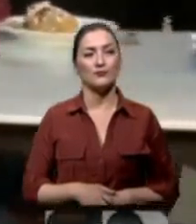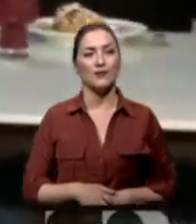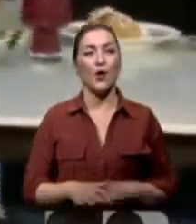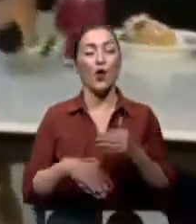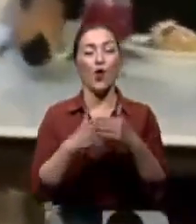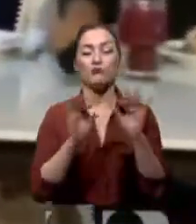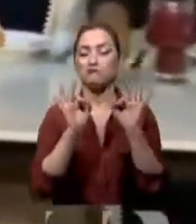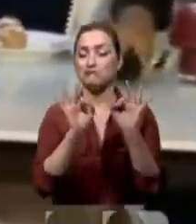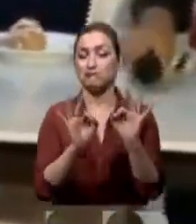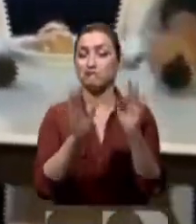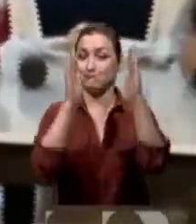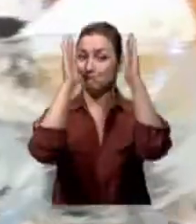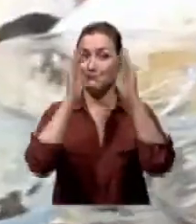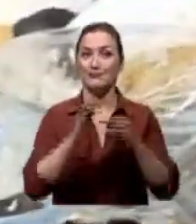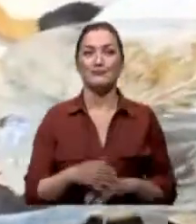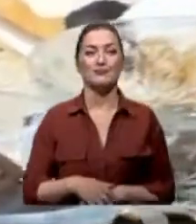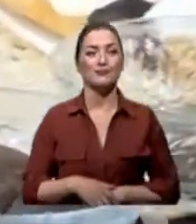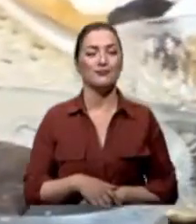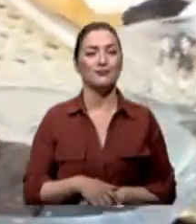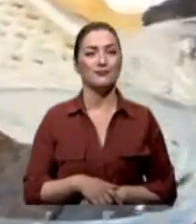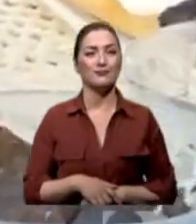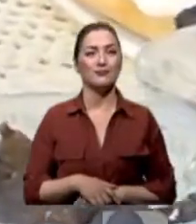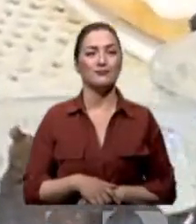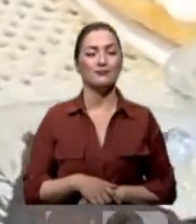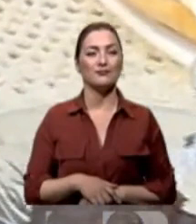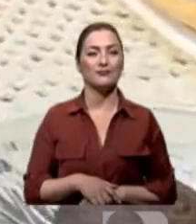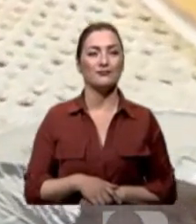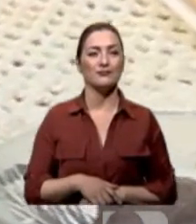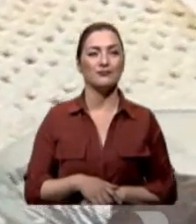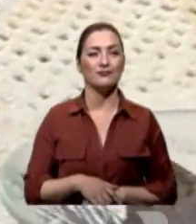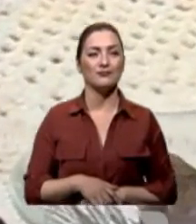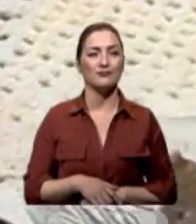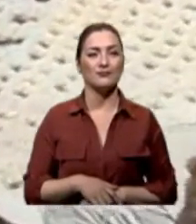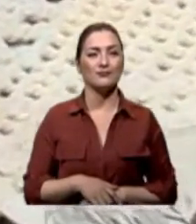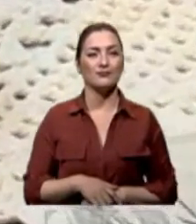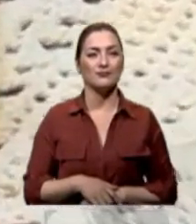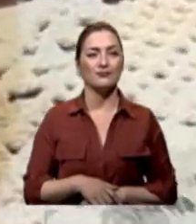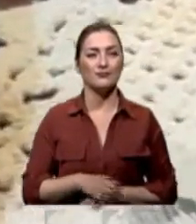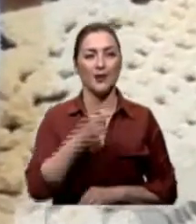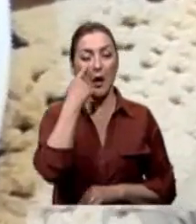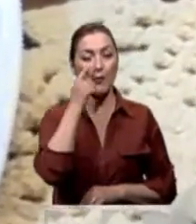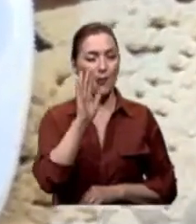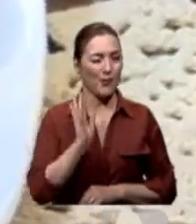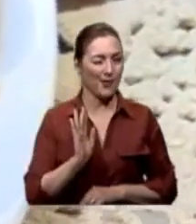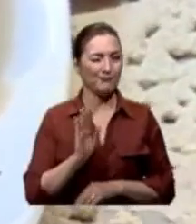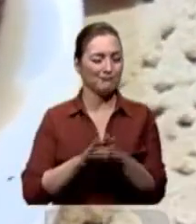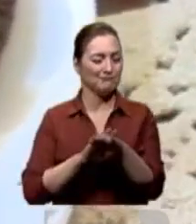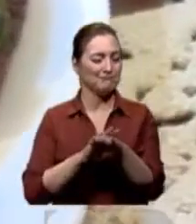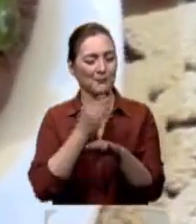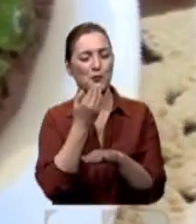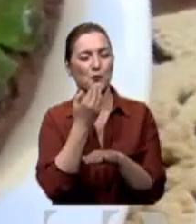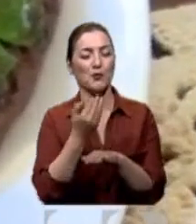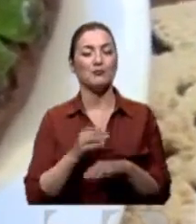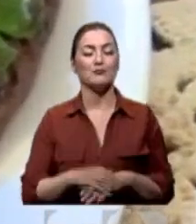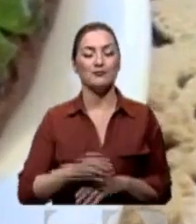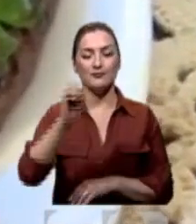llamativas. Me llamaron muchísimo, muchísimo la atención cuando también entré. Pero bueno, ya vamos a conocer de qué se trata. Vamos ahora sí con nuestra